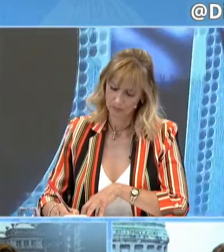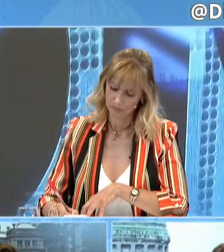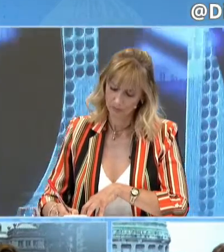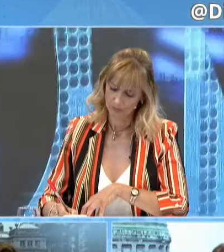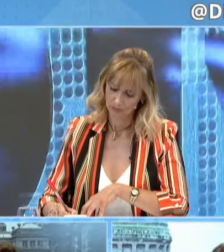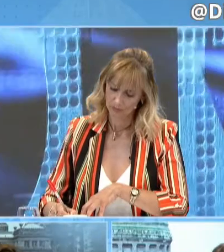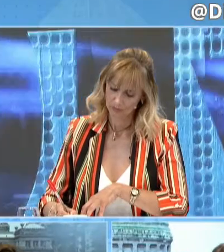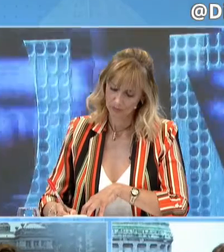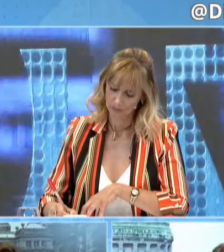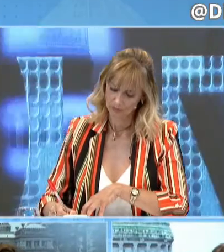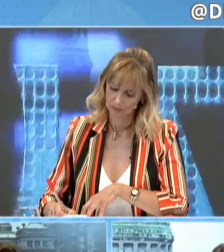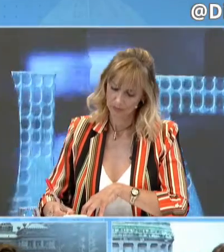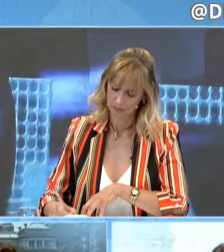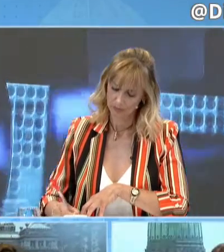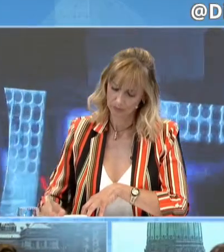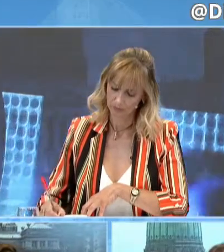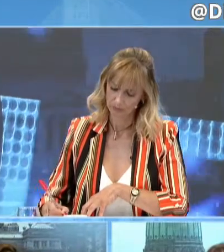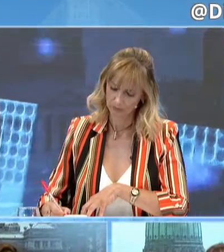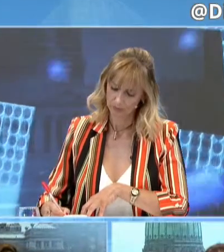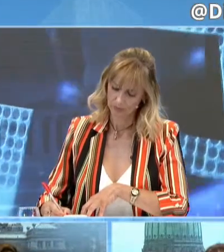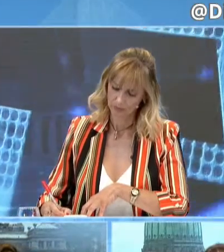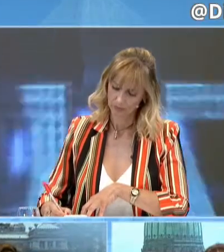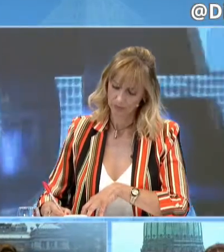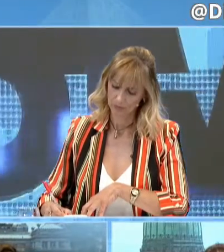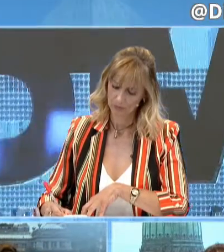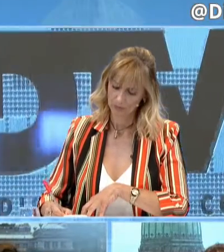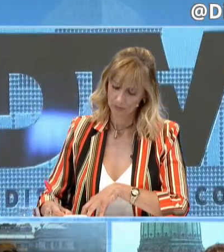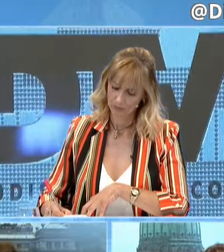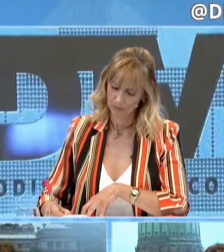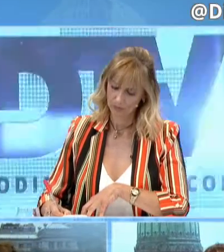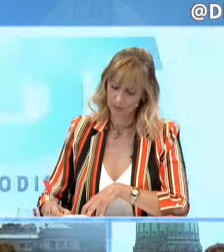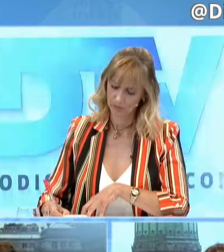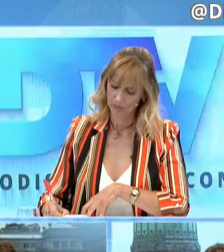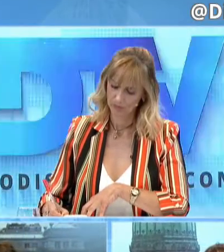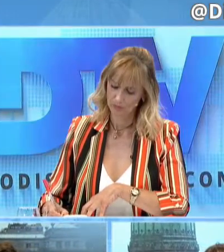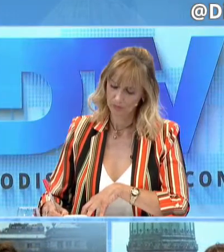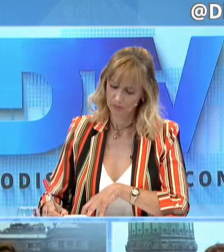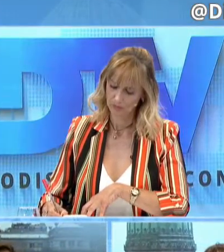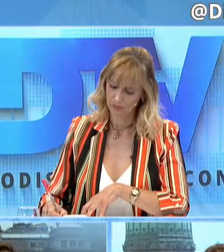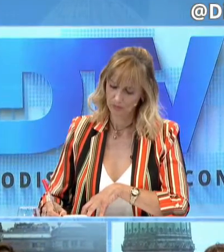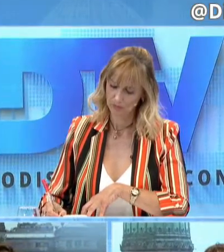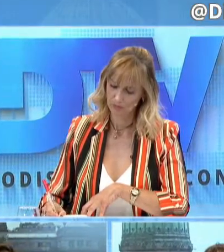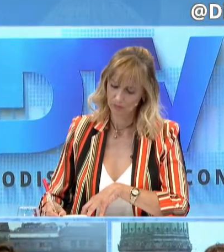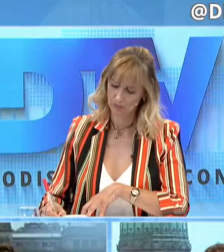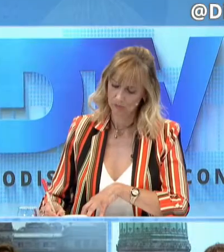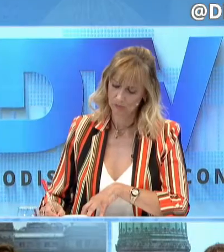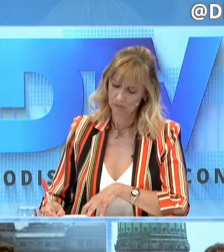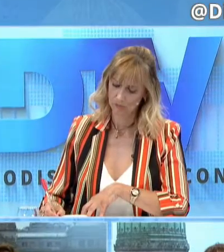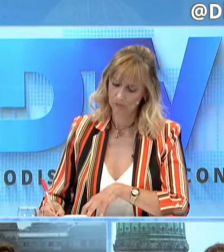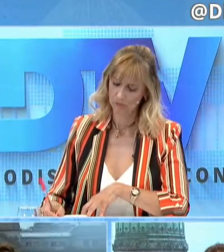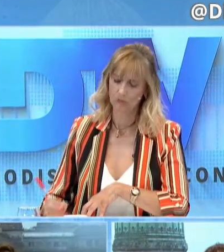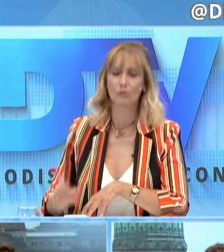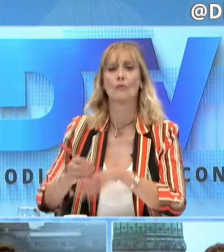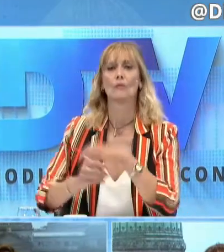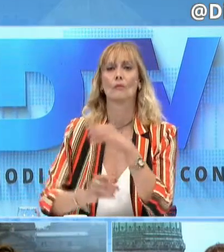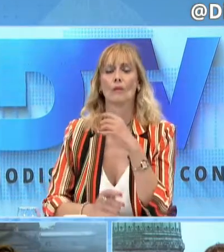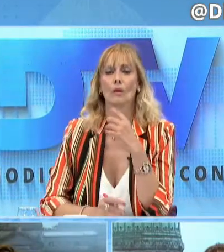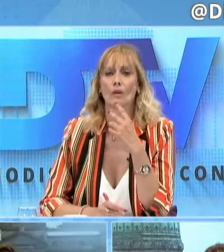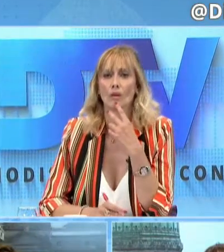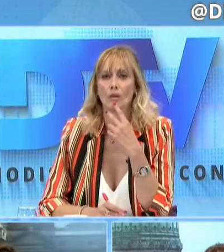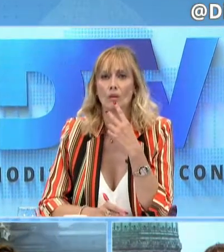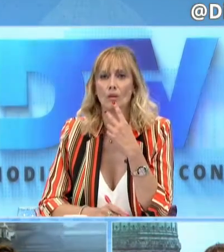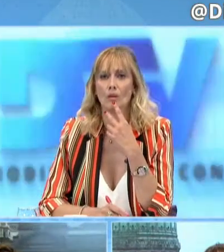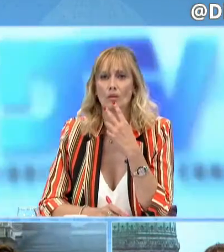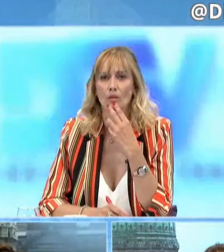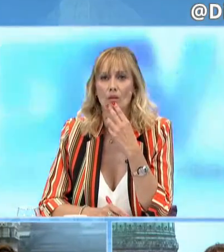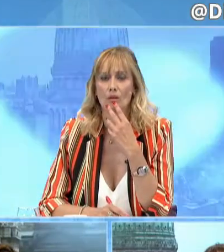los ciudadanos, porque esto de la única manera que se arregla es con un proceso inflacionario, con el impuesto inflacionario, y entonces cae sobre las